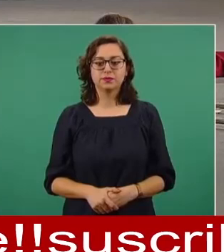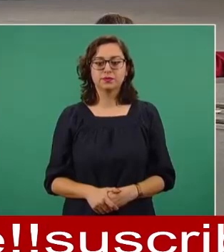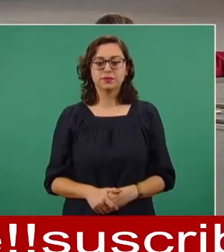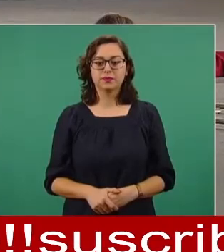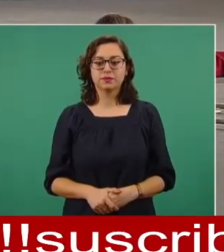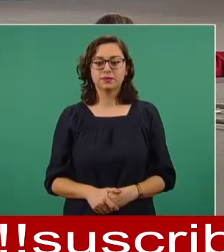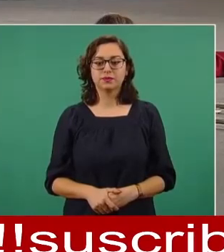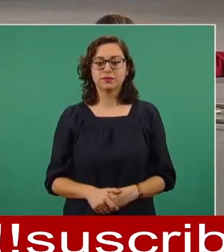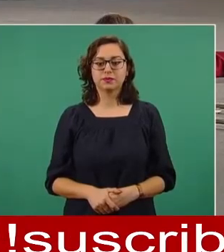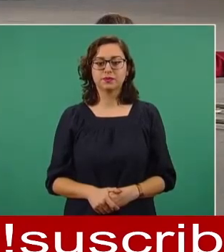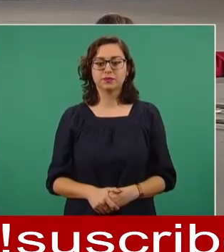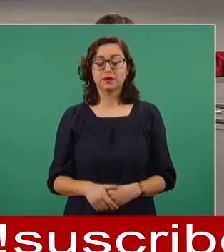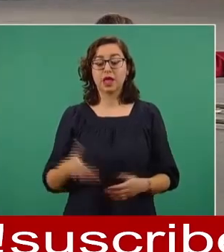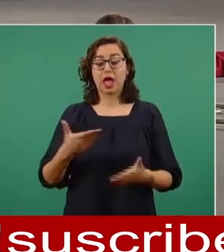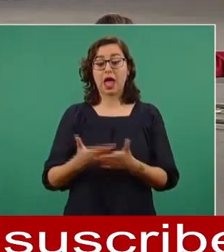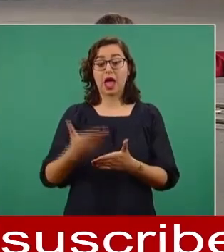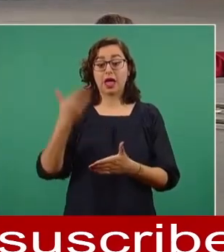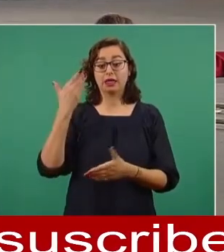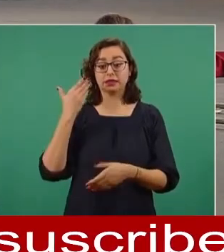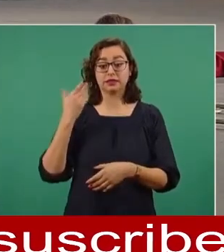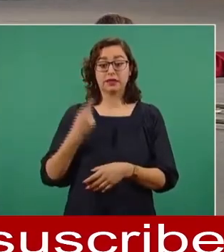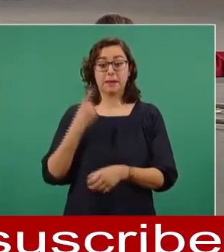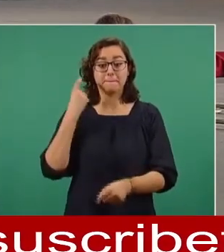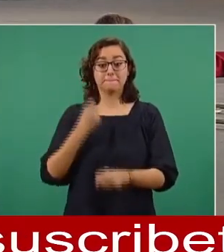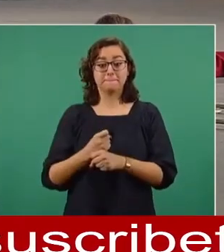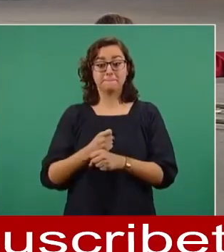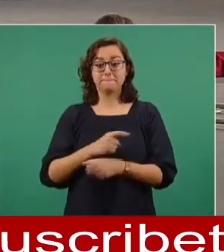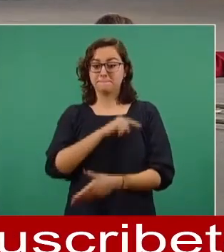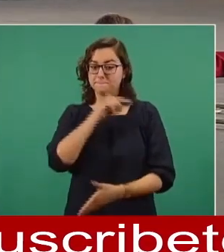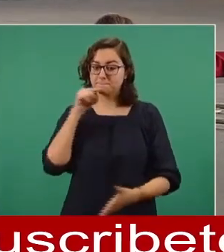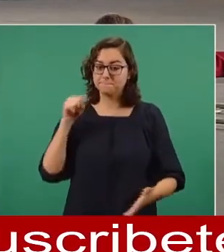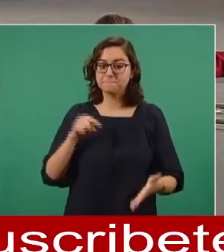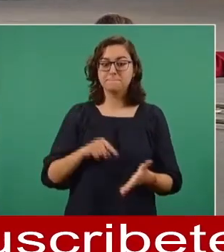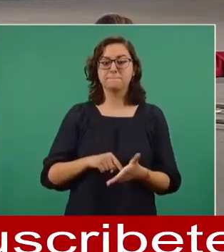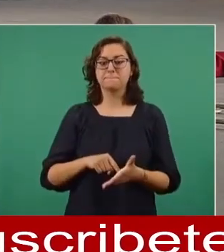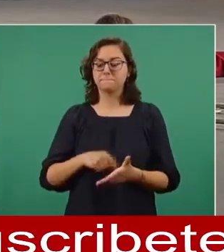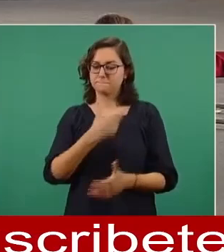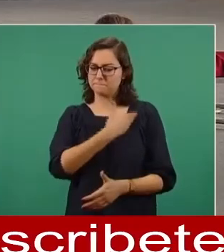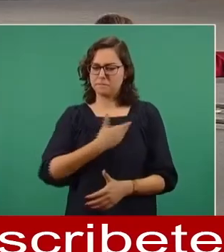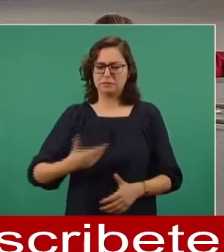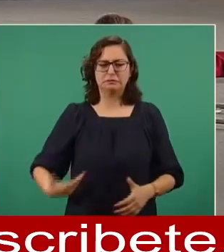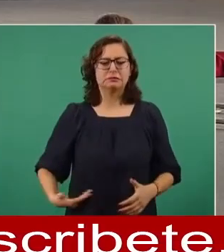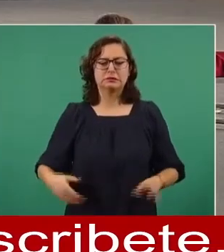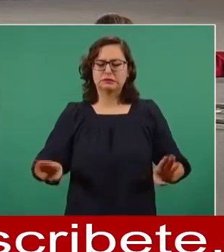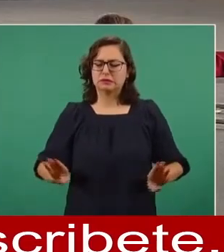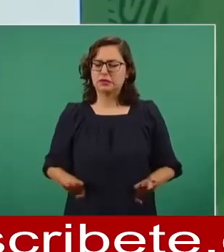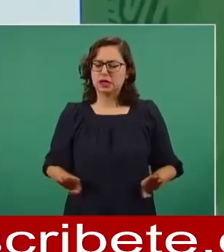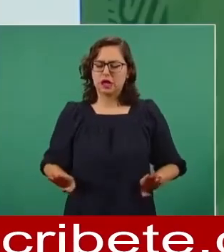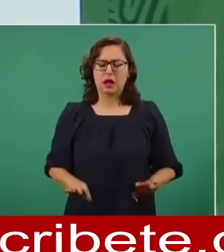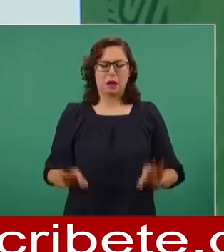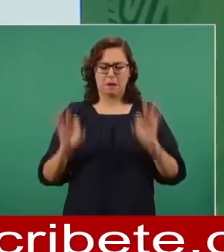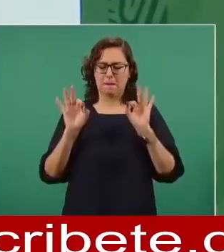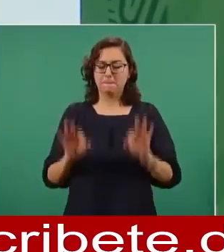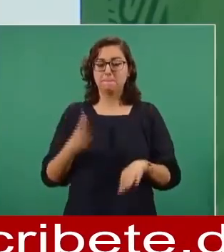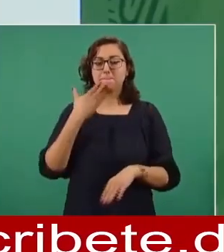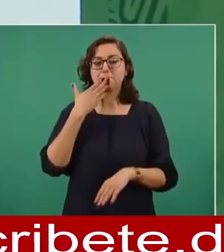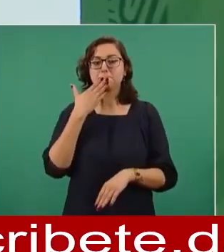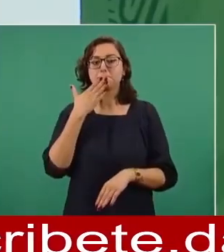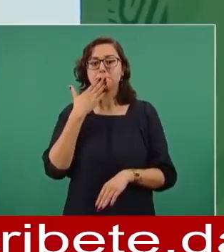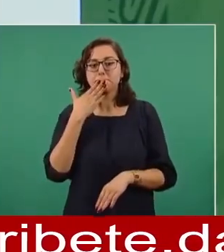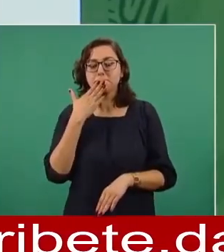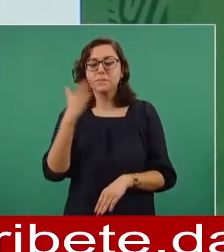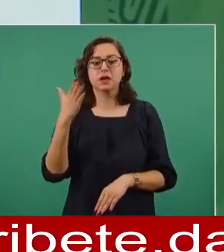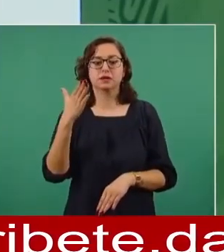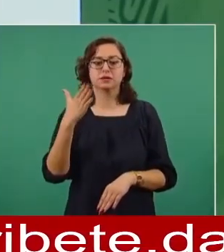porque estaba en primer lugar, que es muy buen mandatario, el presidente Modi